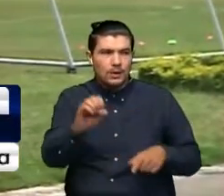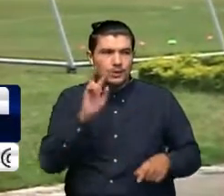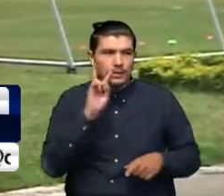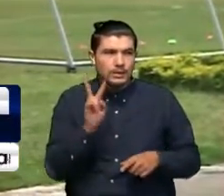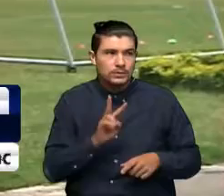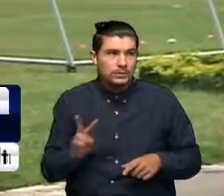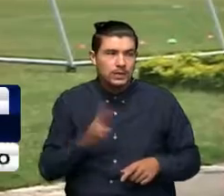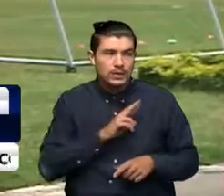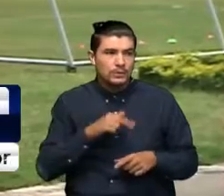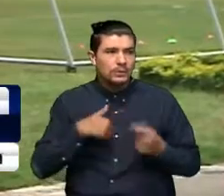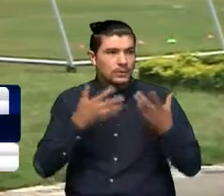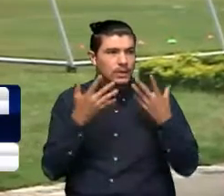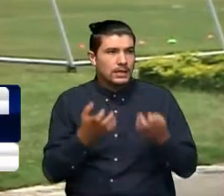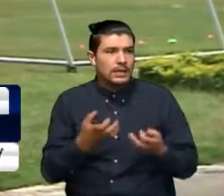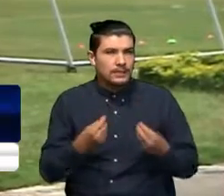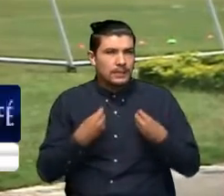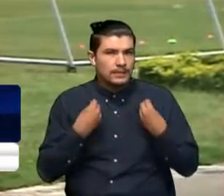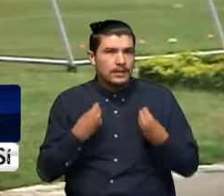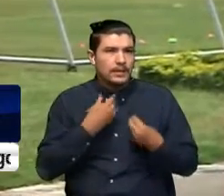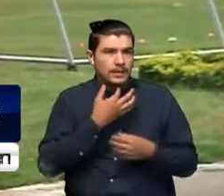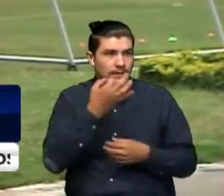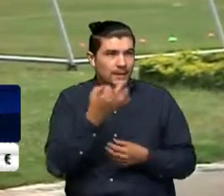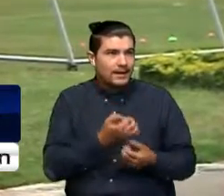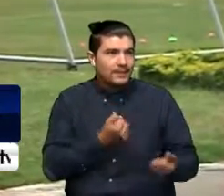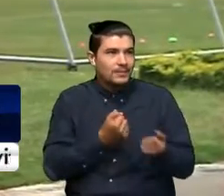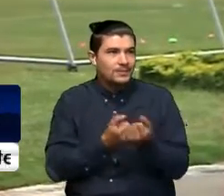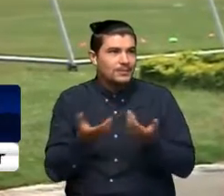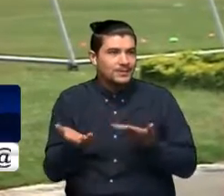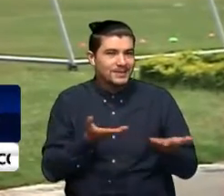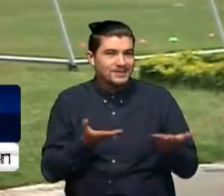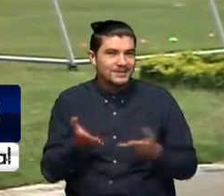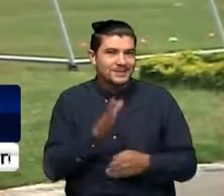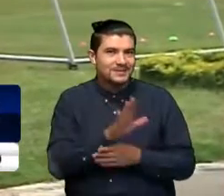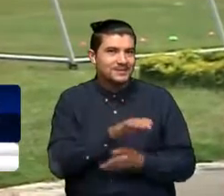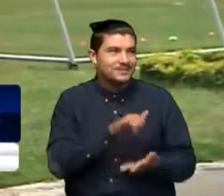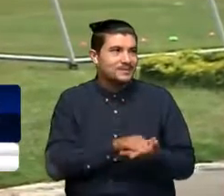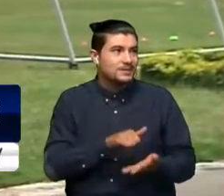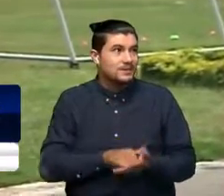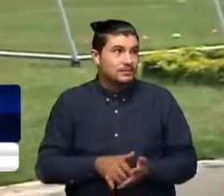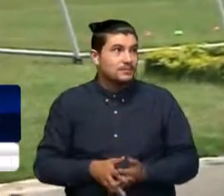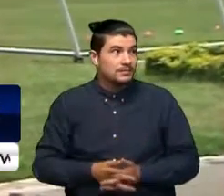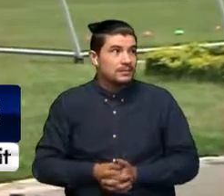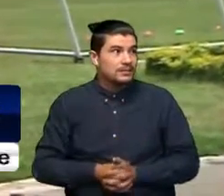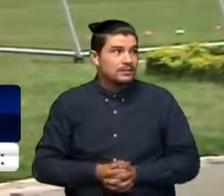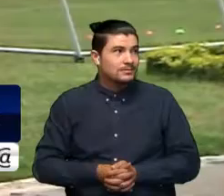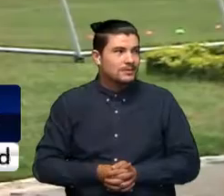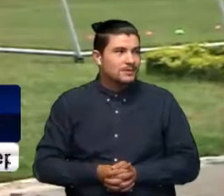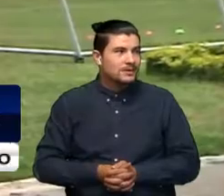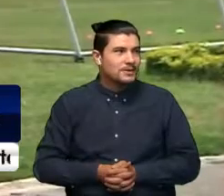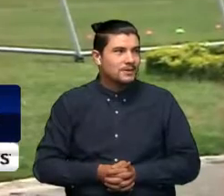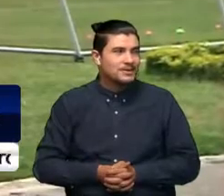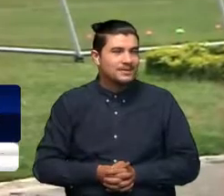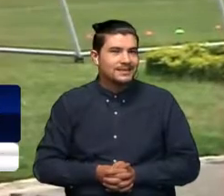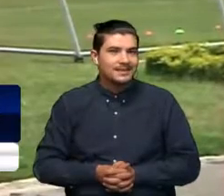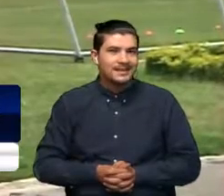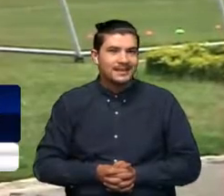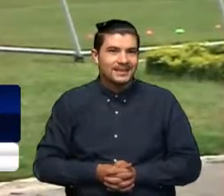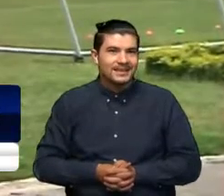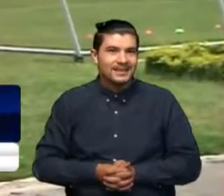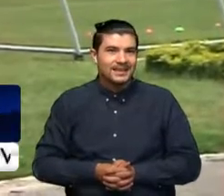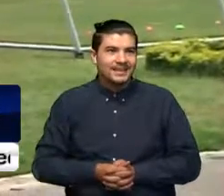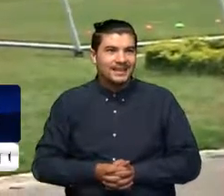esa dimensión de la calidad del servicio de una forma muy precisa y muy organizada creo que ha sido un éxito